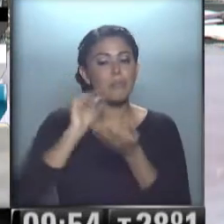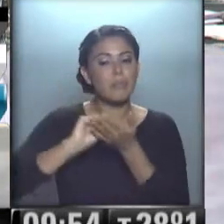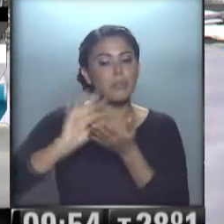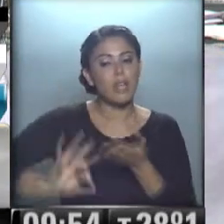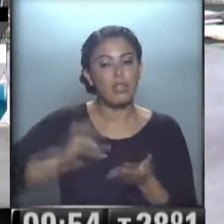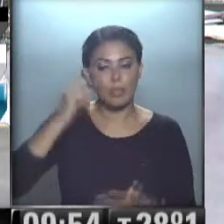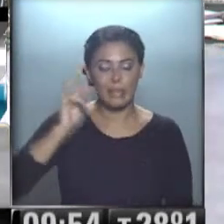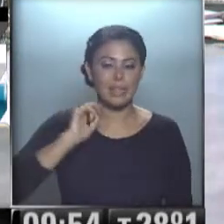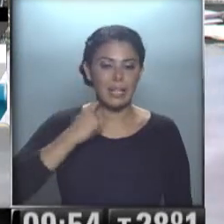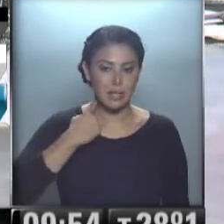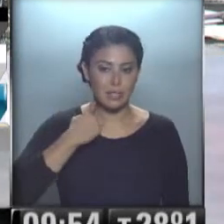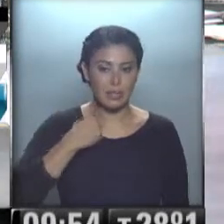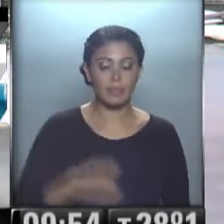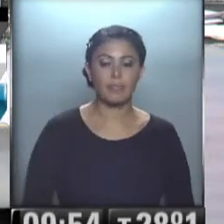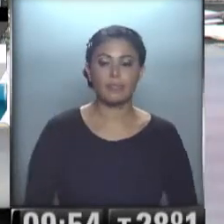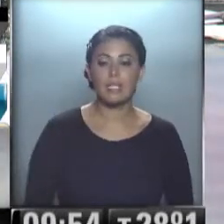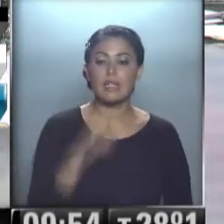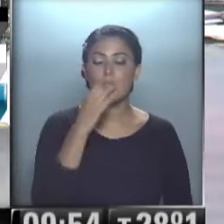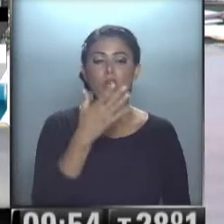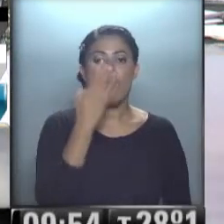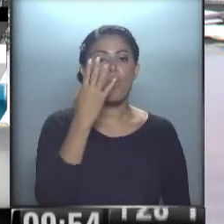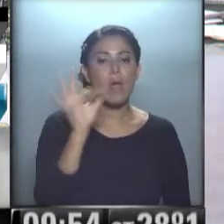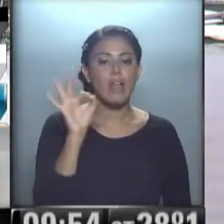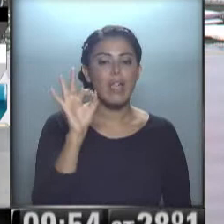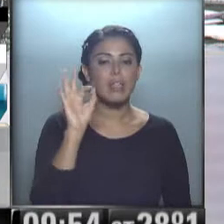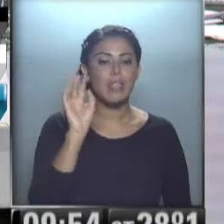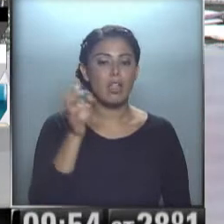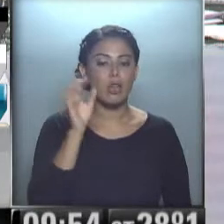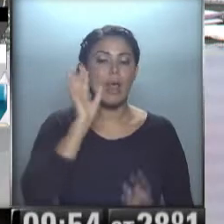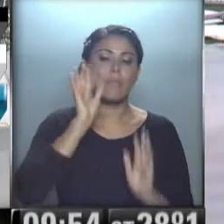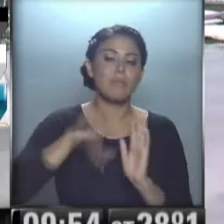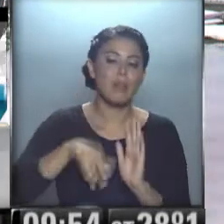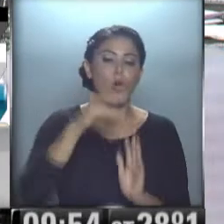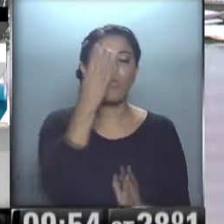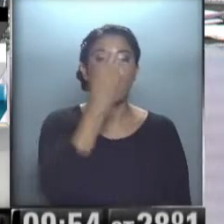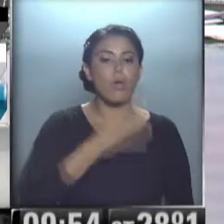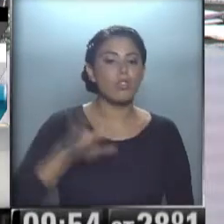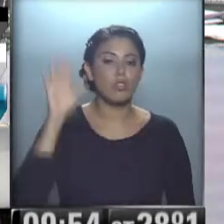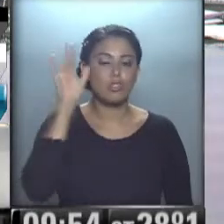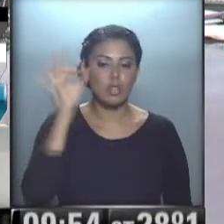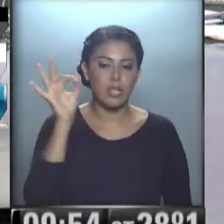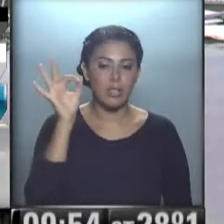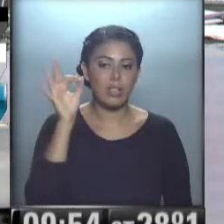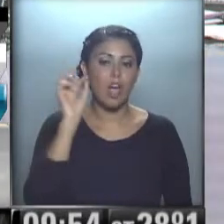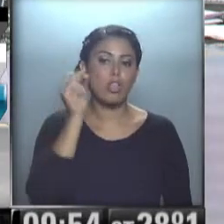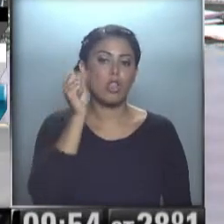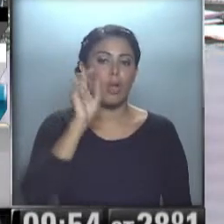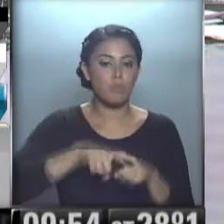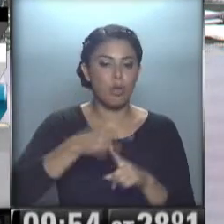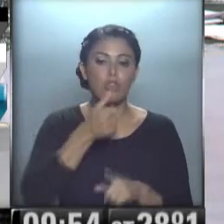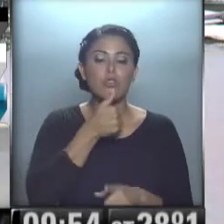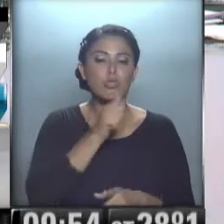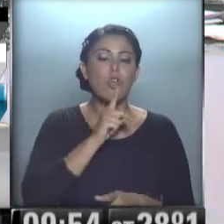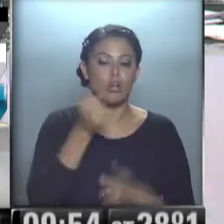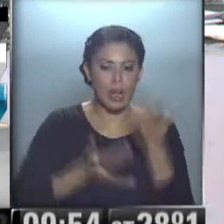2013 si podría ubicarse unos 40 dólares por debajo 480 dólares la tonelada sin embargo por el aumento